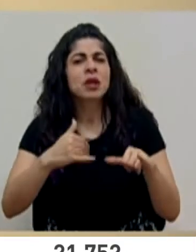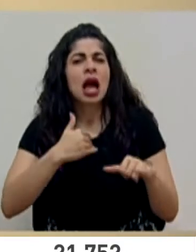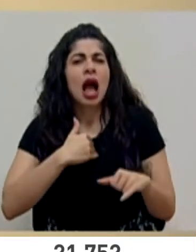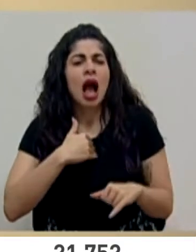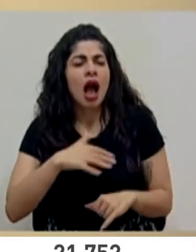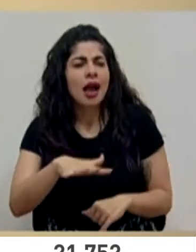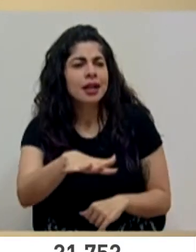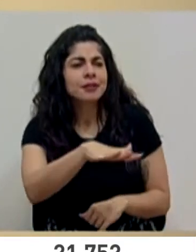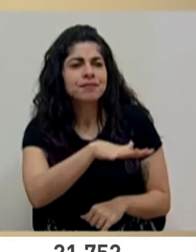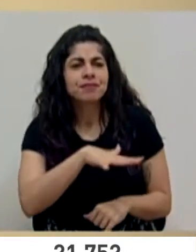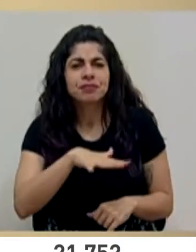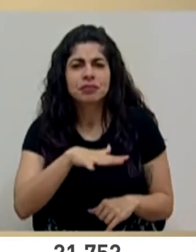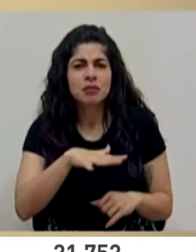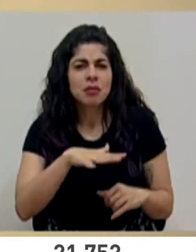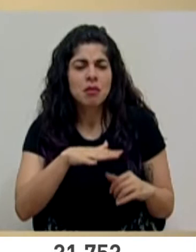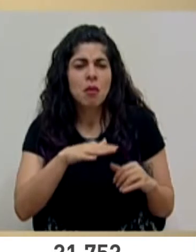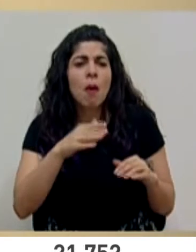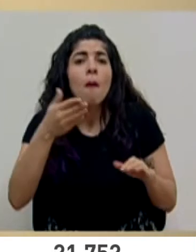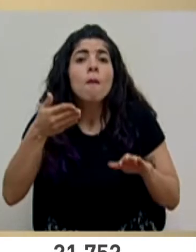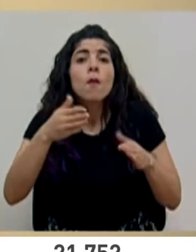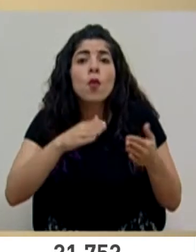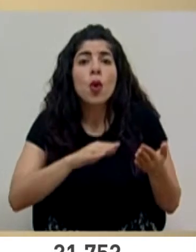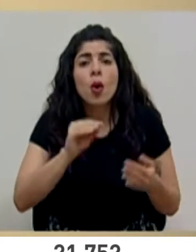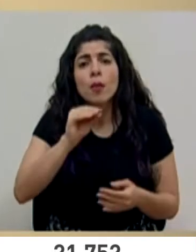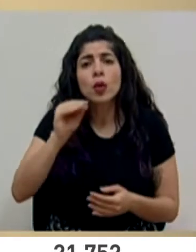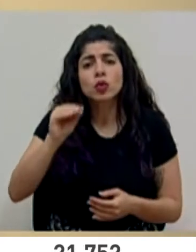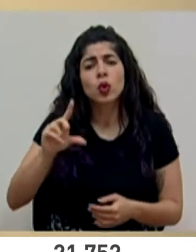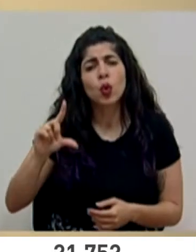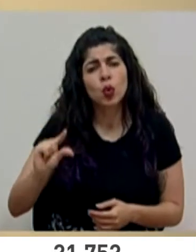niveles bajos de mortalidad.